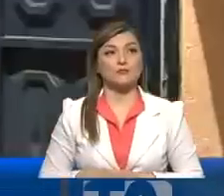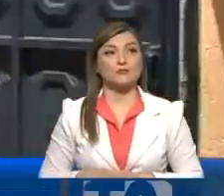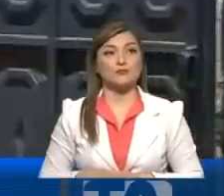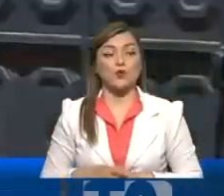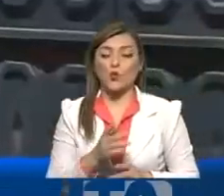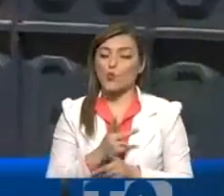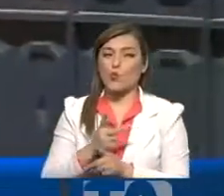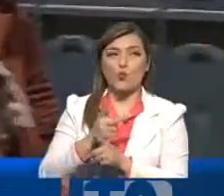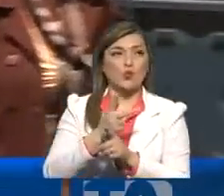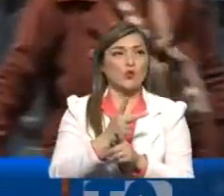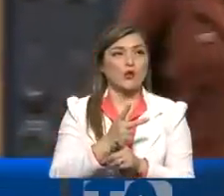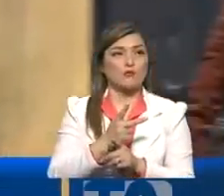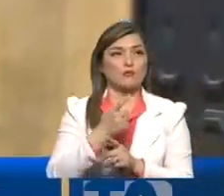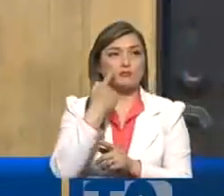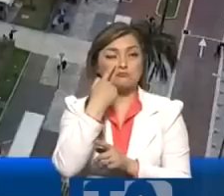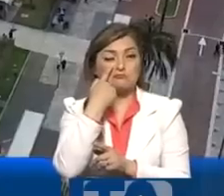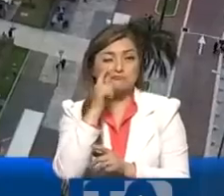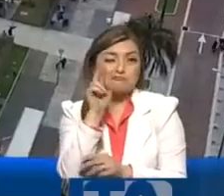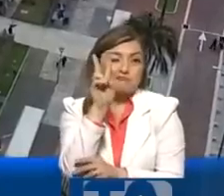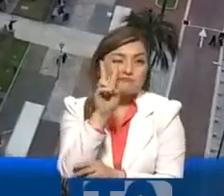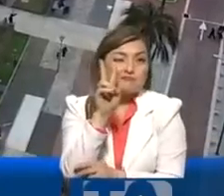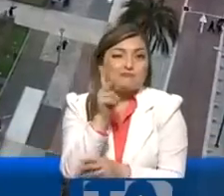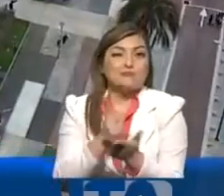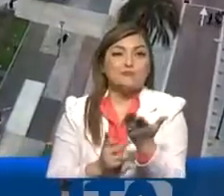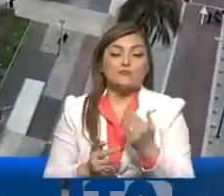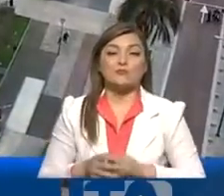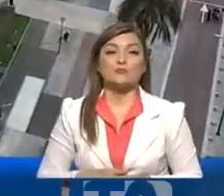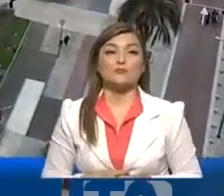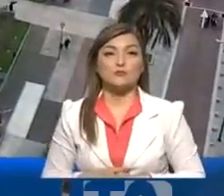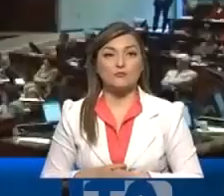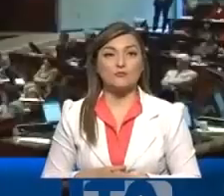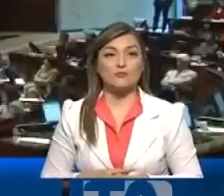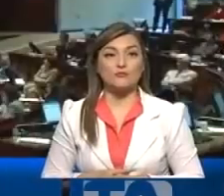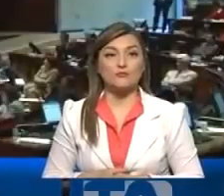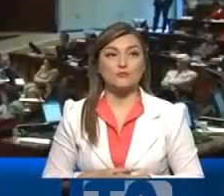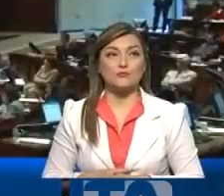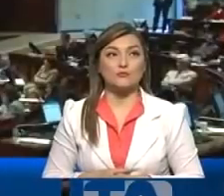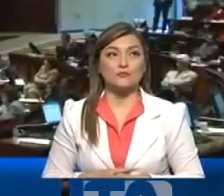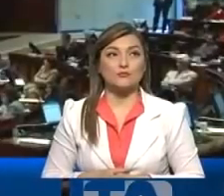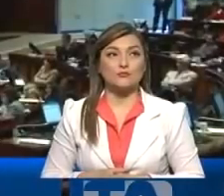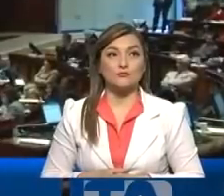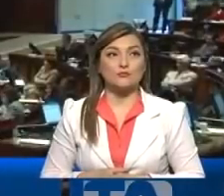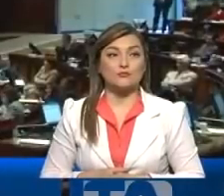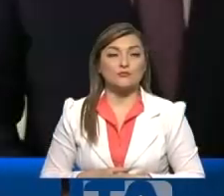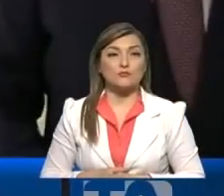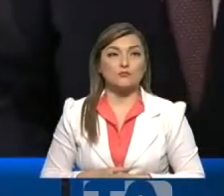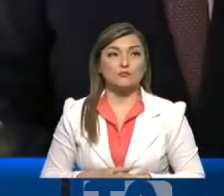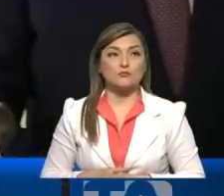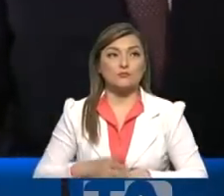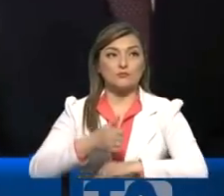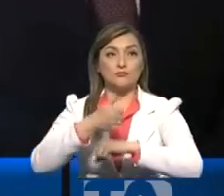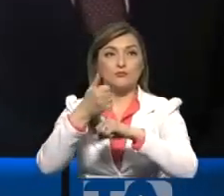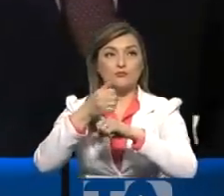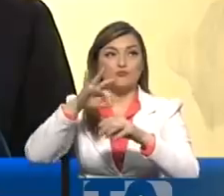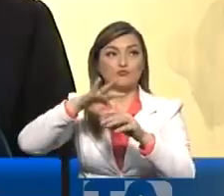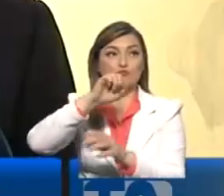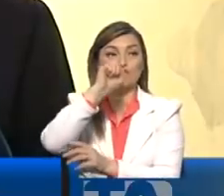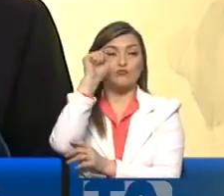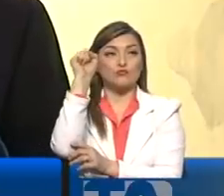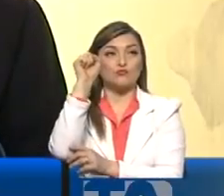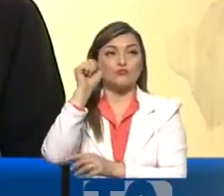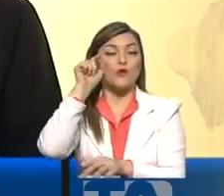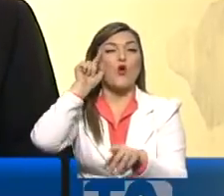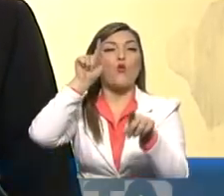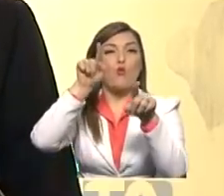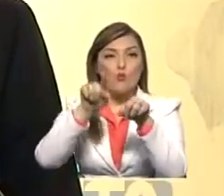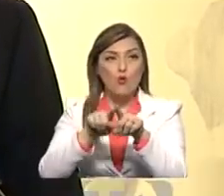cautelosos en que todo puede pasar este viernes. Pero el acuerdo va más allá de la elección de las autoridades de la Asamblea, según Kronfle. ¿Y el acuerdo